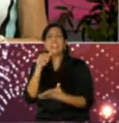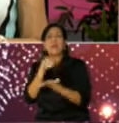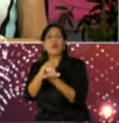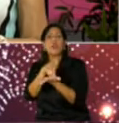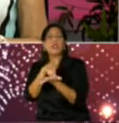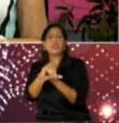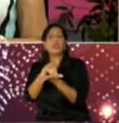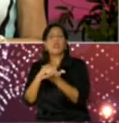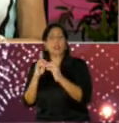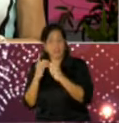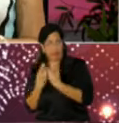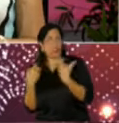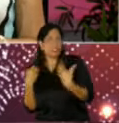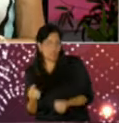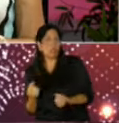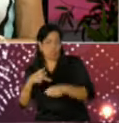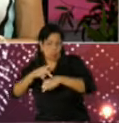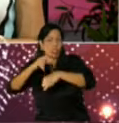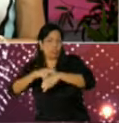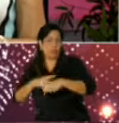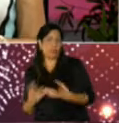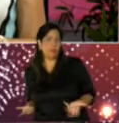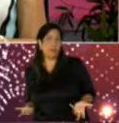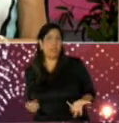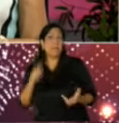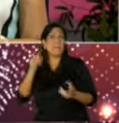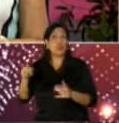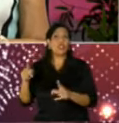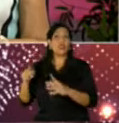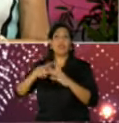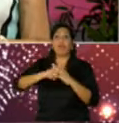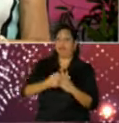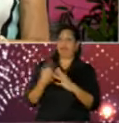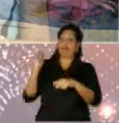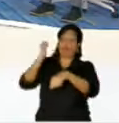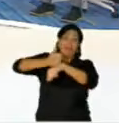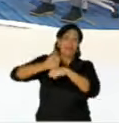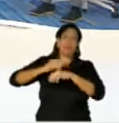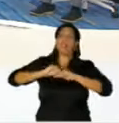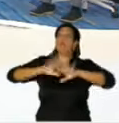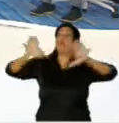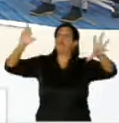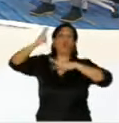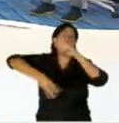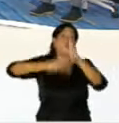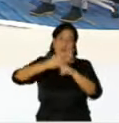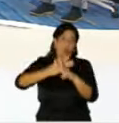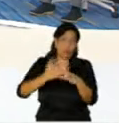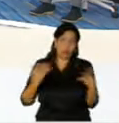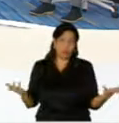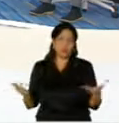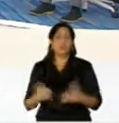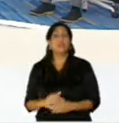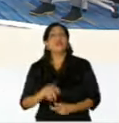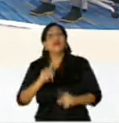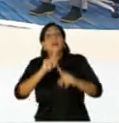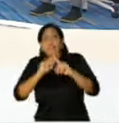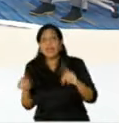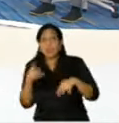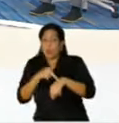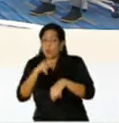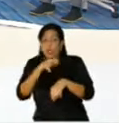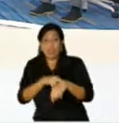Rico. Afortunadamente esa data existe ahí y existió ahí desde que ese dashboard se presentó para todo el mundo. Interesante, nosotros en Puerto